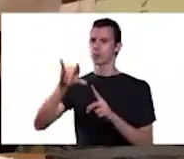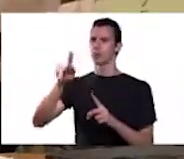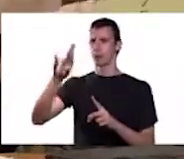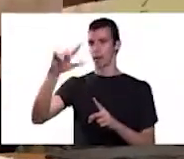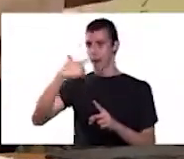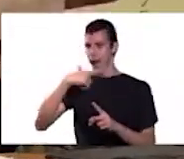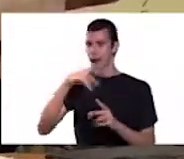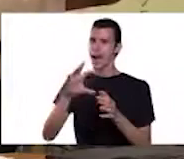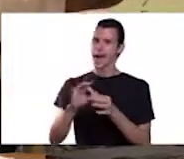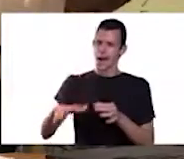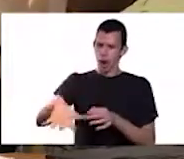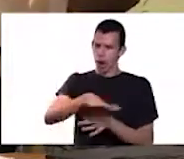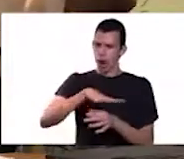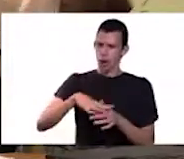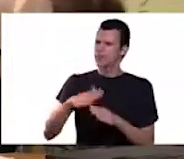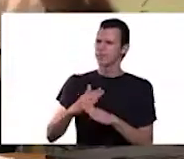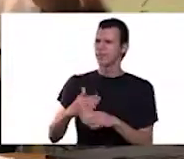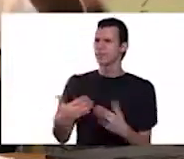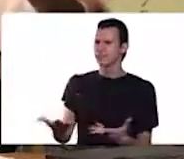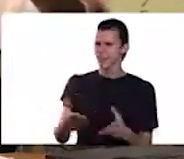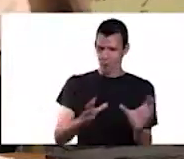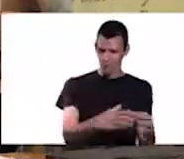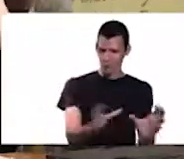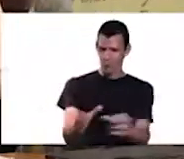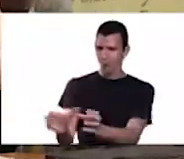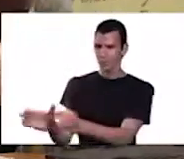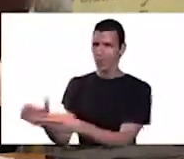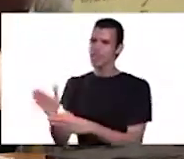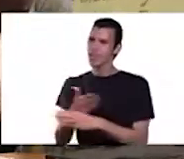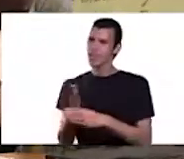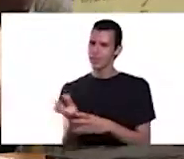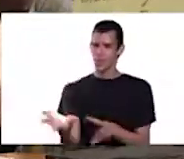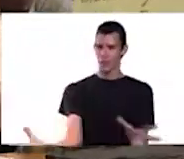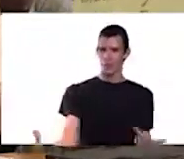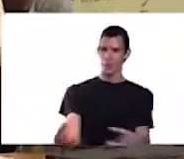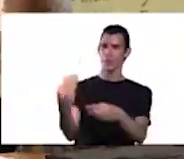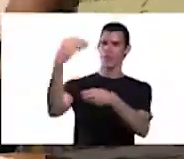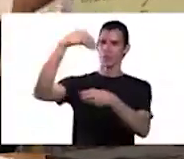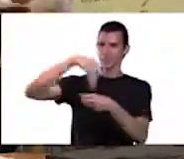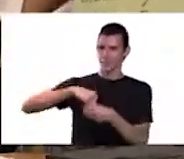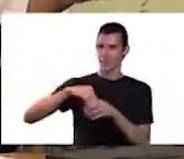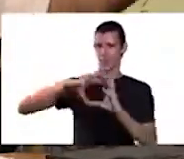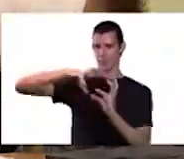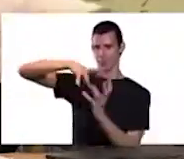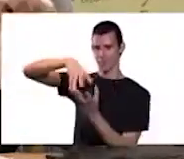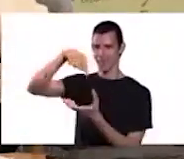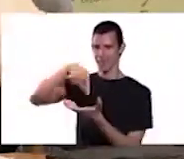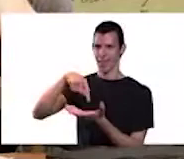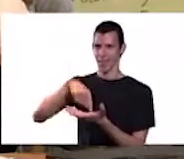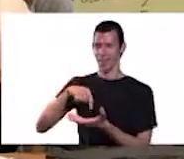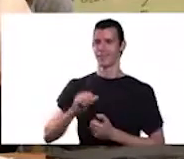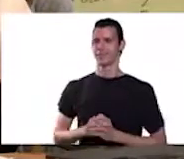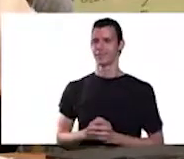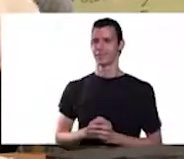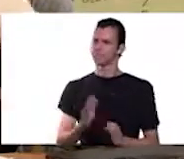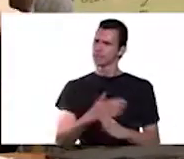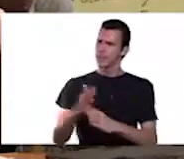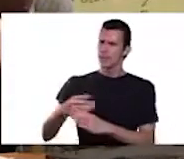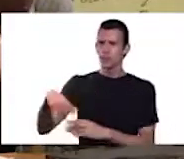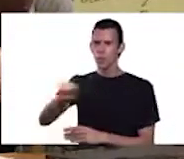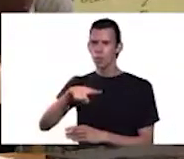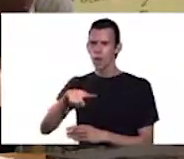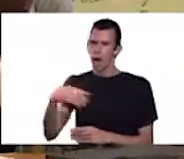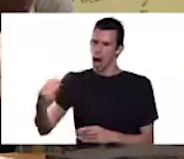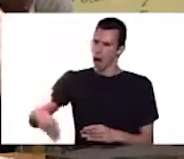atlas. Ahí están bien claritas las preguntas, pueden responder de cada uno de los movimientos y de cada una, en su localidad, el objeto de estudio y tarea. En